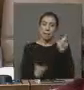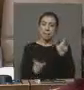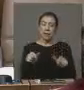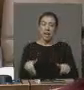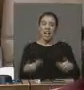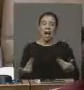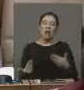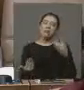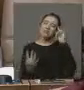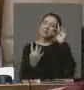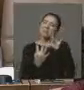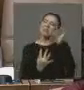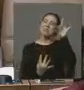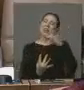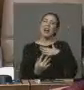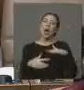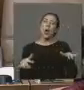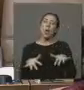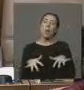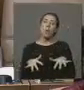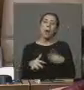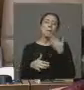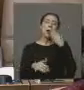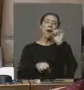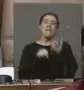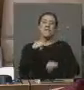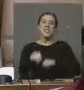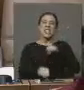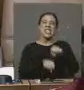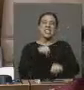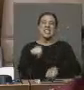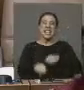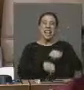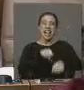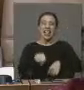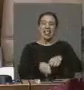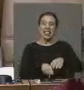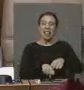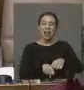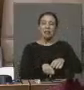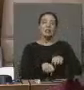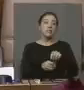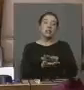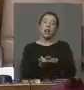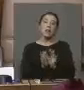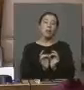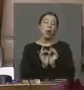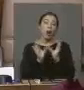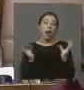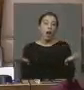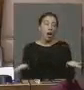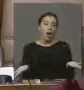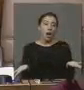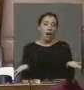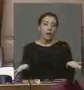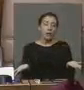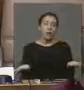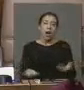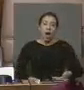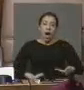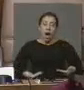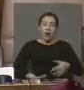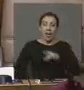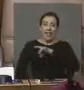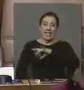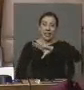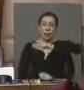día opta por usar la bicicleta como medio de transporte es un ejemplo claro de aquello. Actualmente